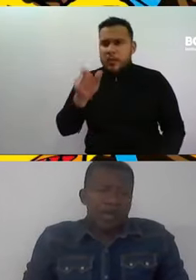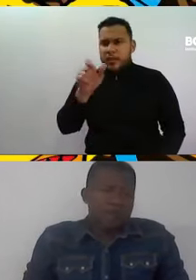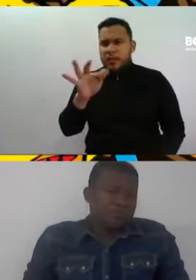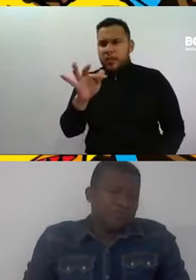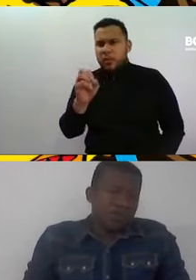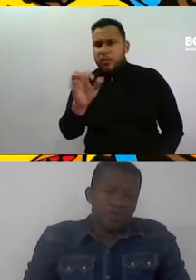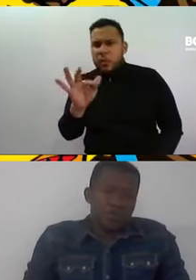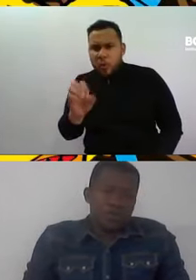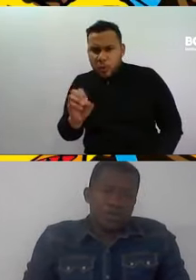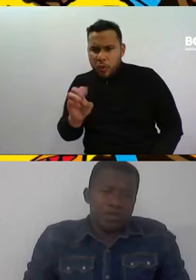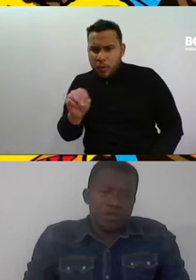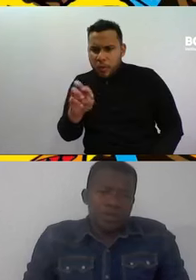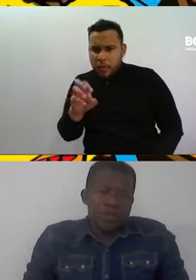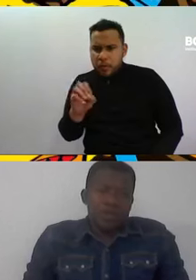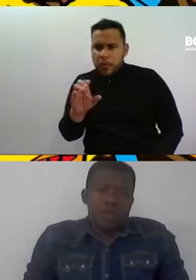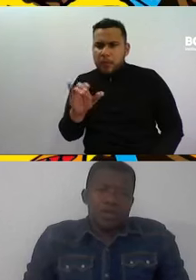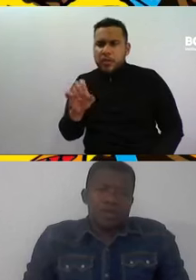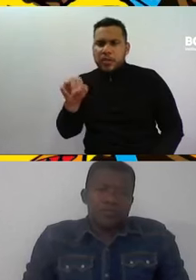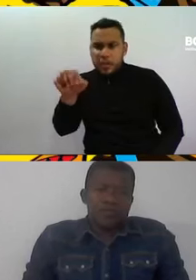Momposina y